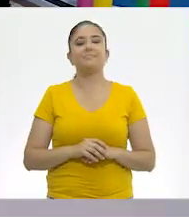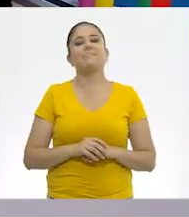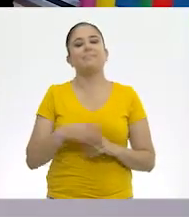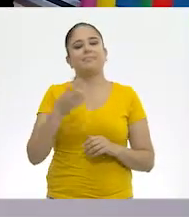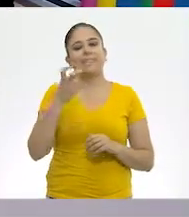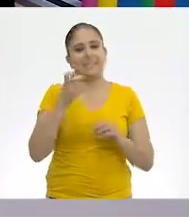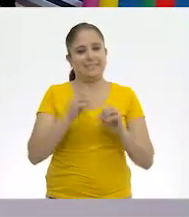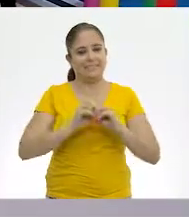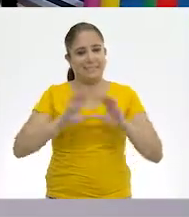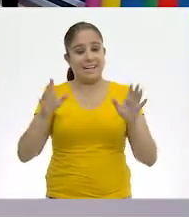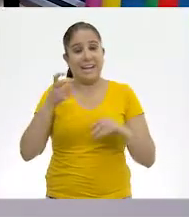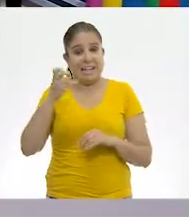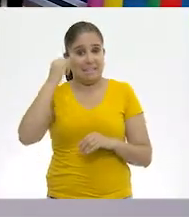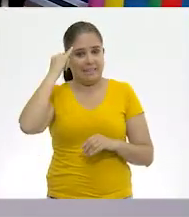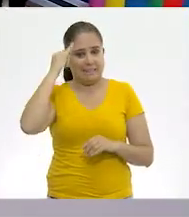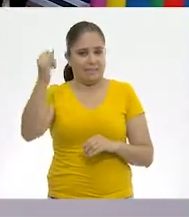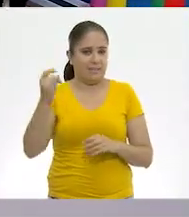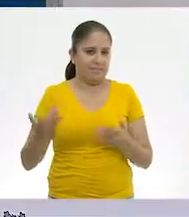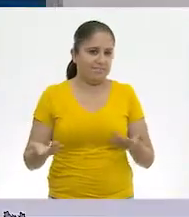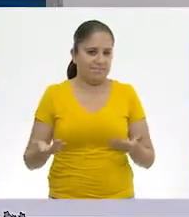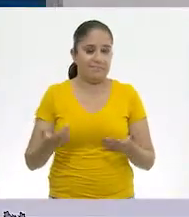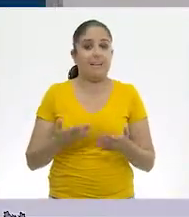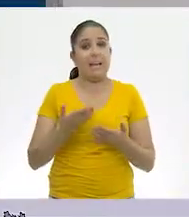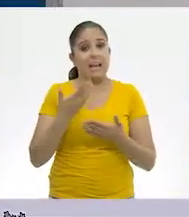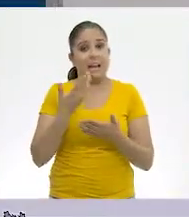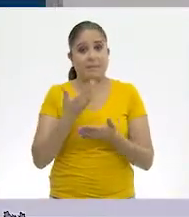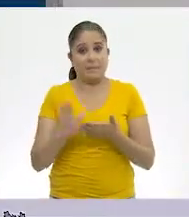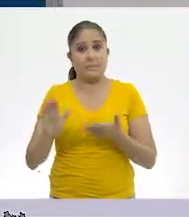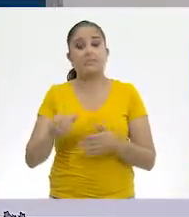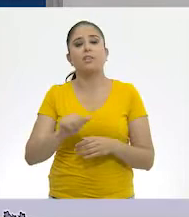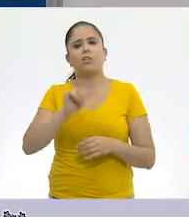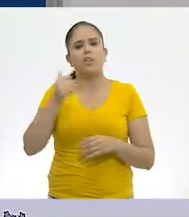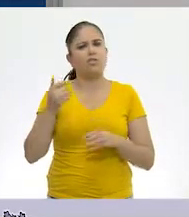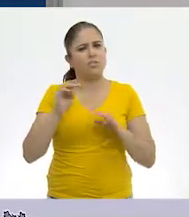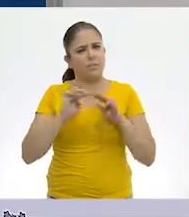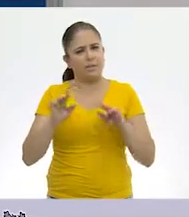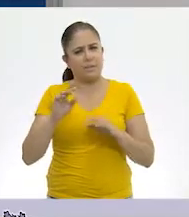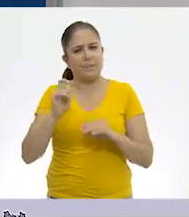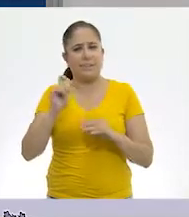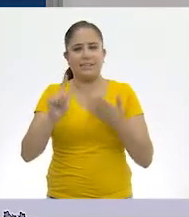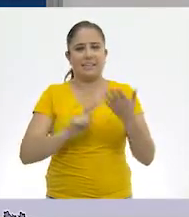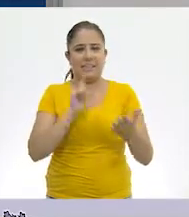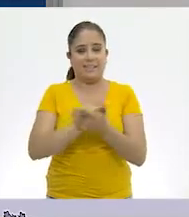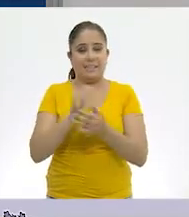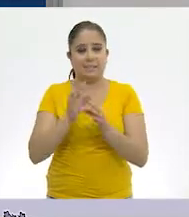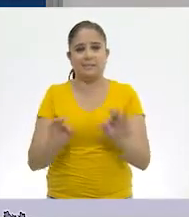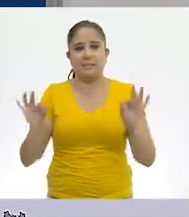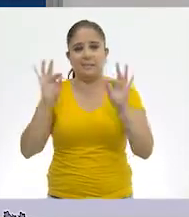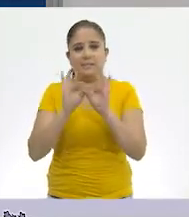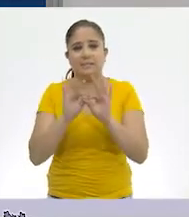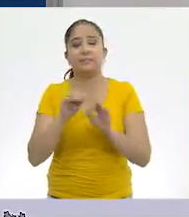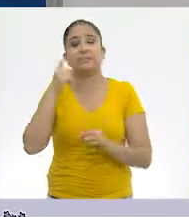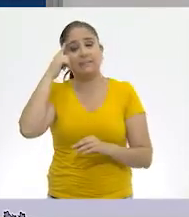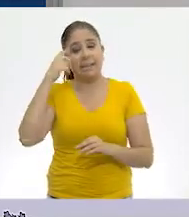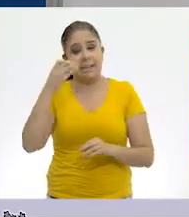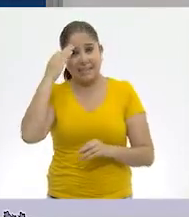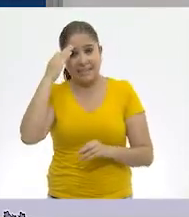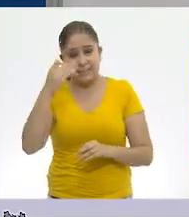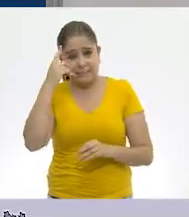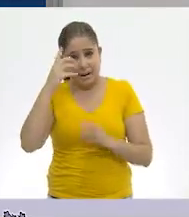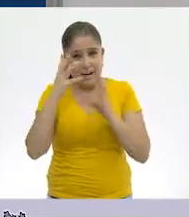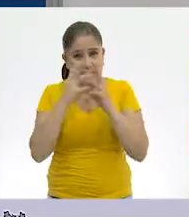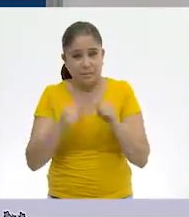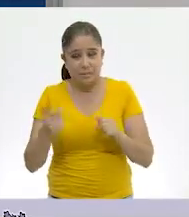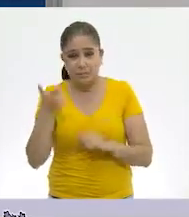Claro, esa era la idea. Además, otra medida importantísima que se tomó en esta época para resolver la